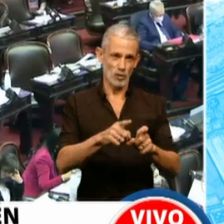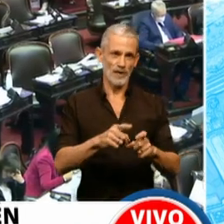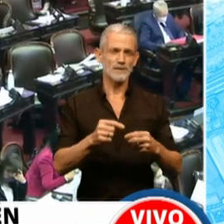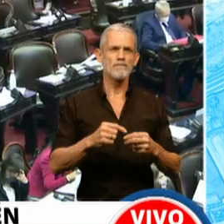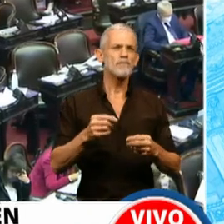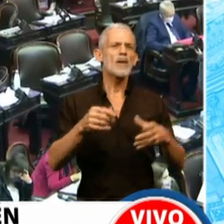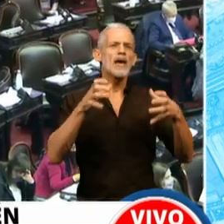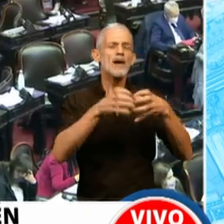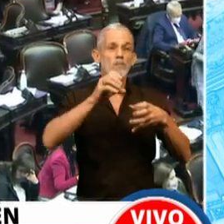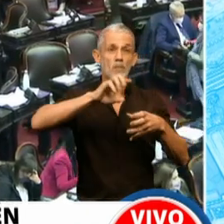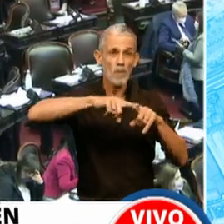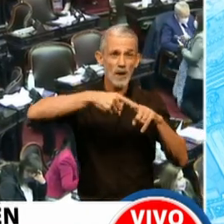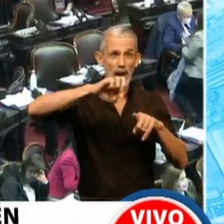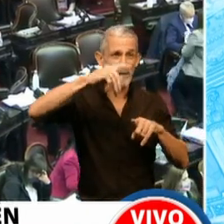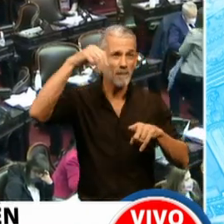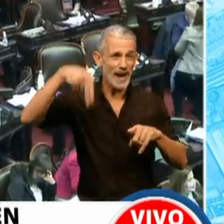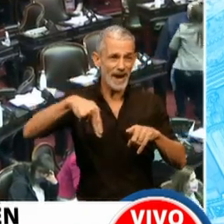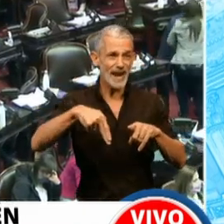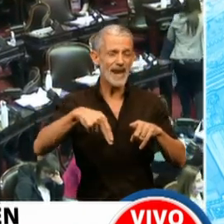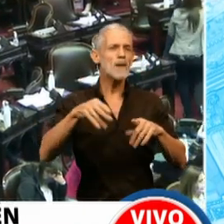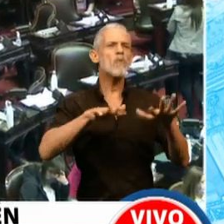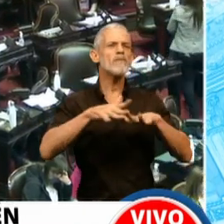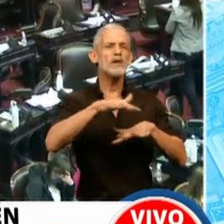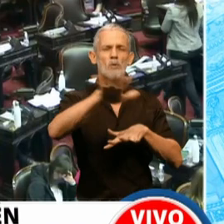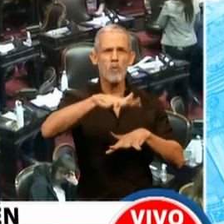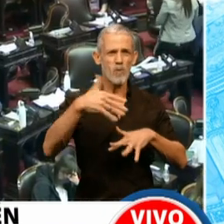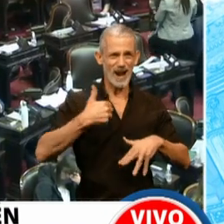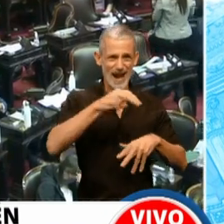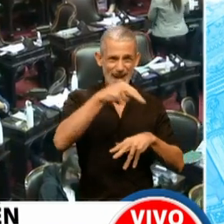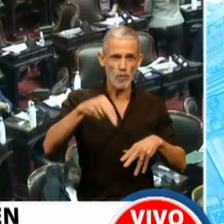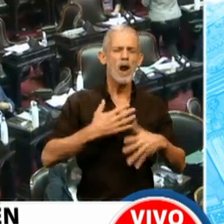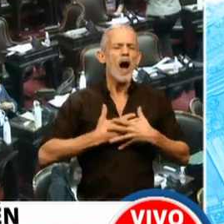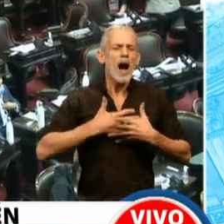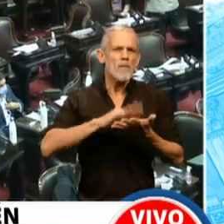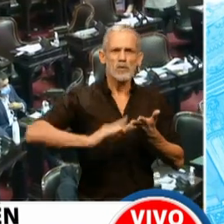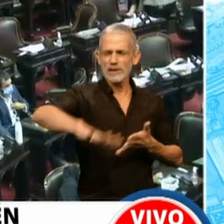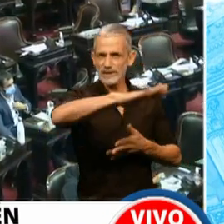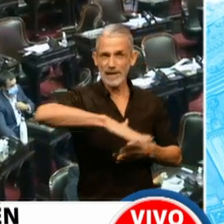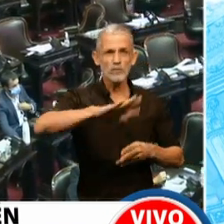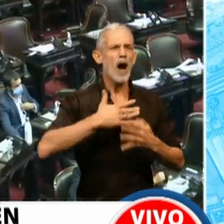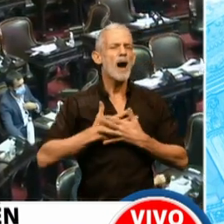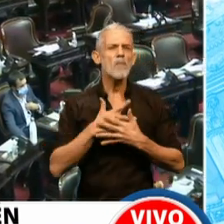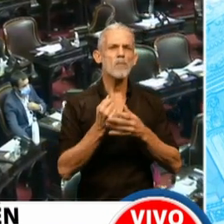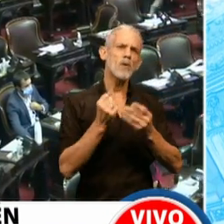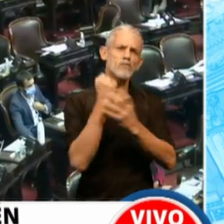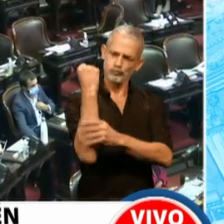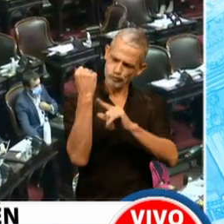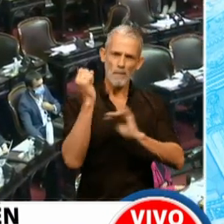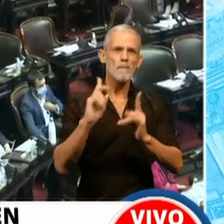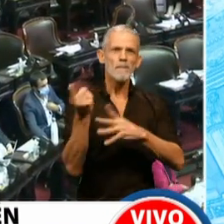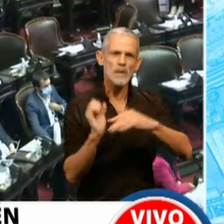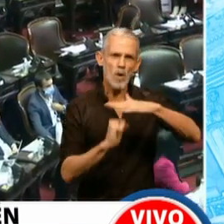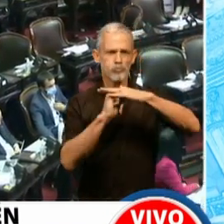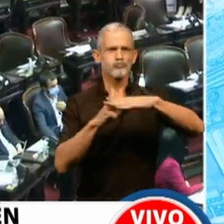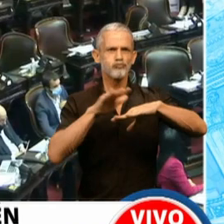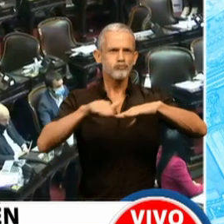esencia del movimiento popular neuquino es el amor por nuestro territorio el amor por nuestros cimientos de trabajo y fortaleza